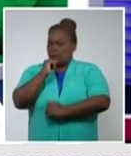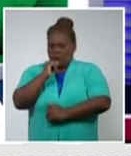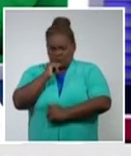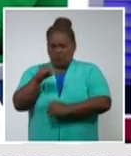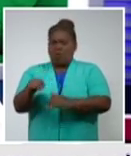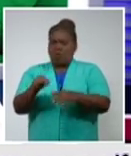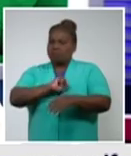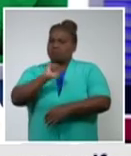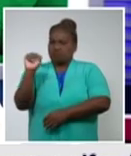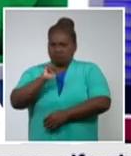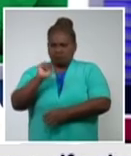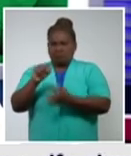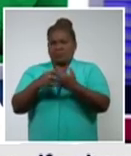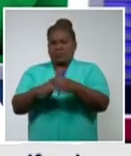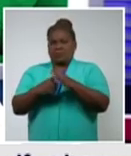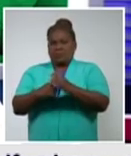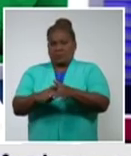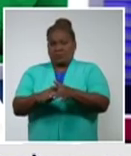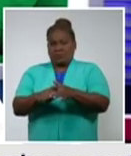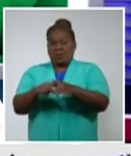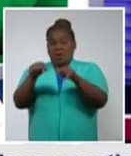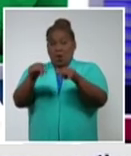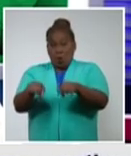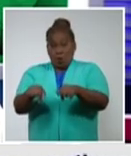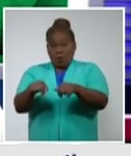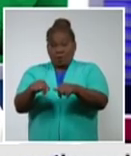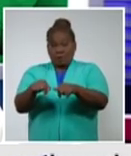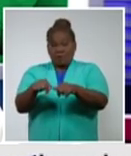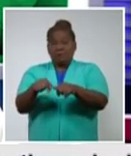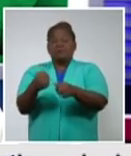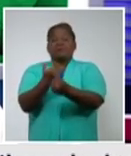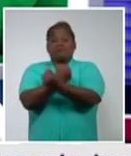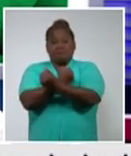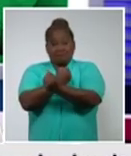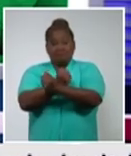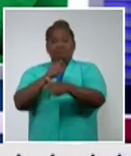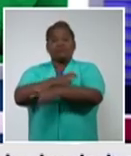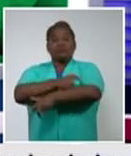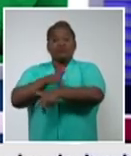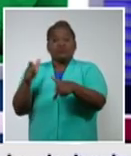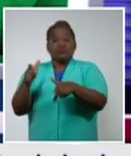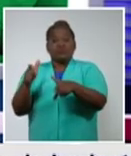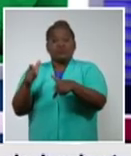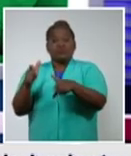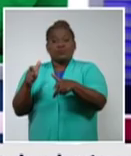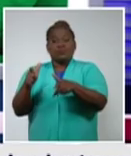lograr, pero hoy un riesgo muy elevado. En resumen,